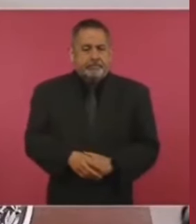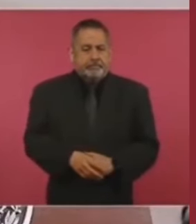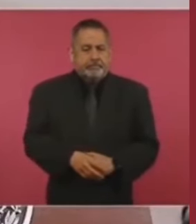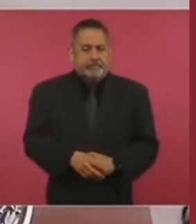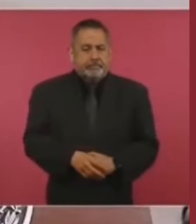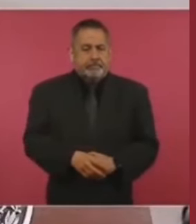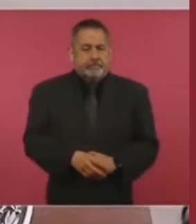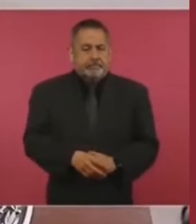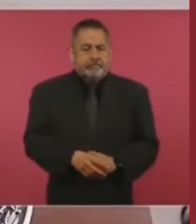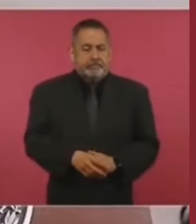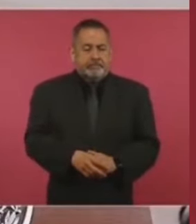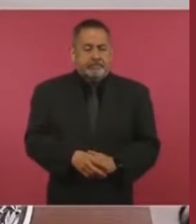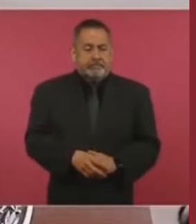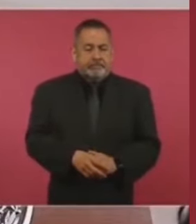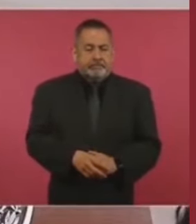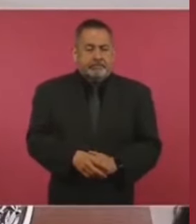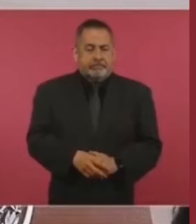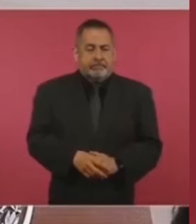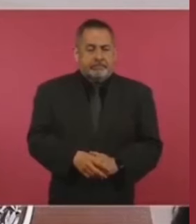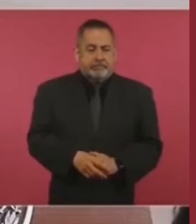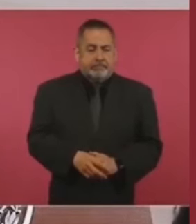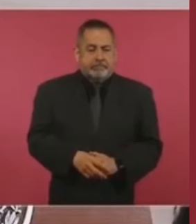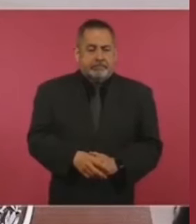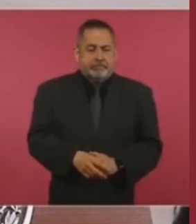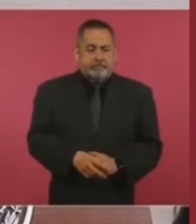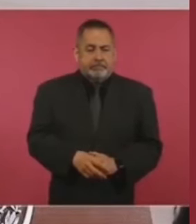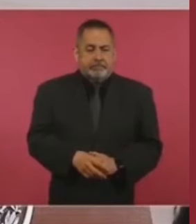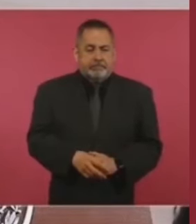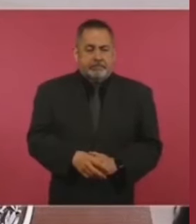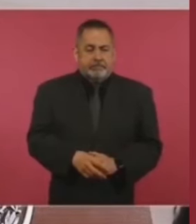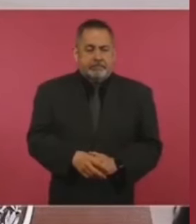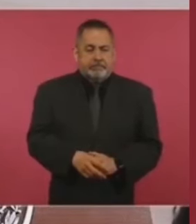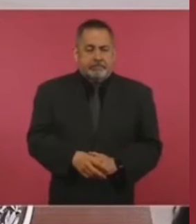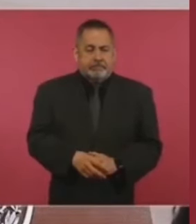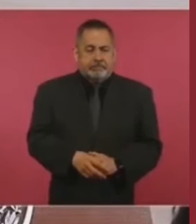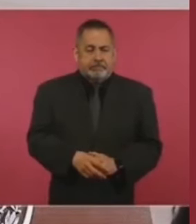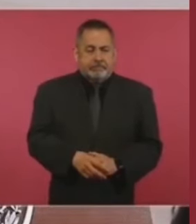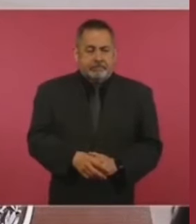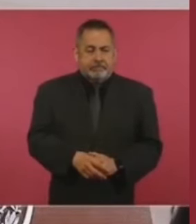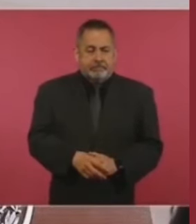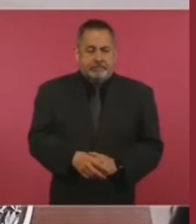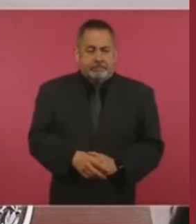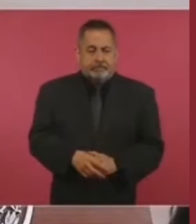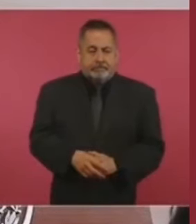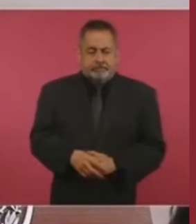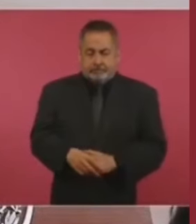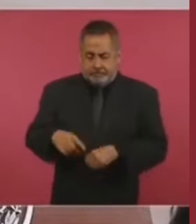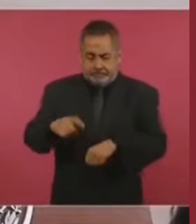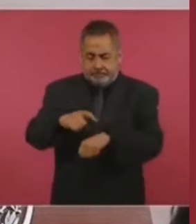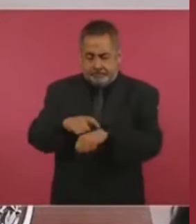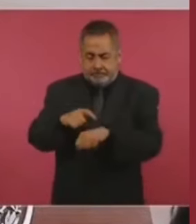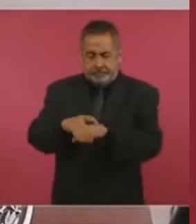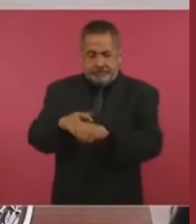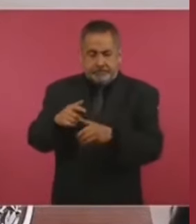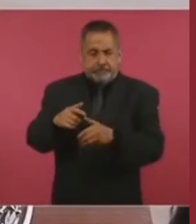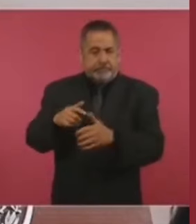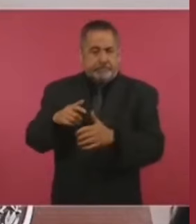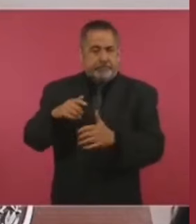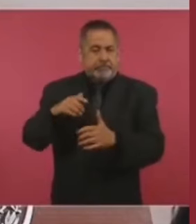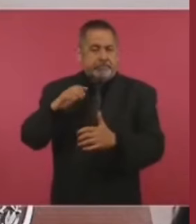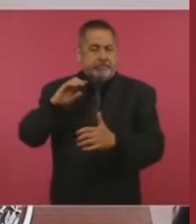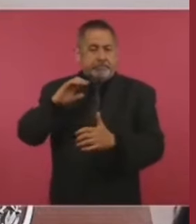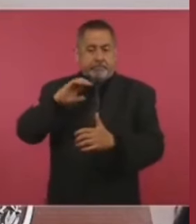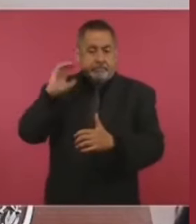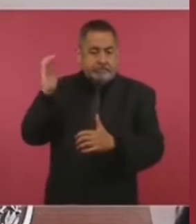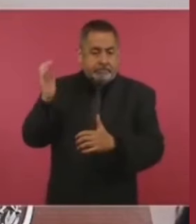compartir con ustedes una noticia que refleja la importancia de la empatía y la solidaridad entre líderes internacionales en un